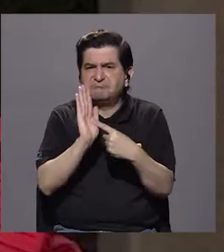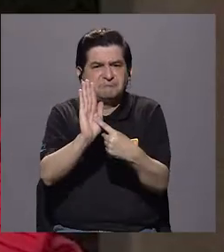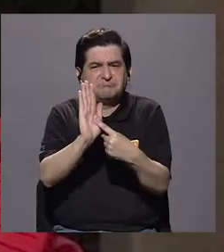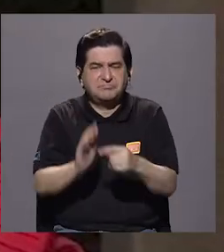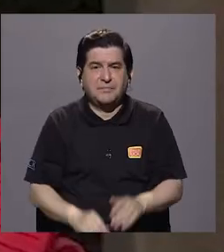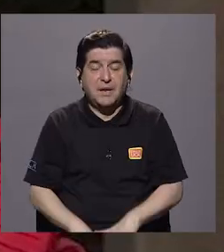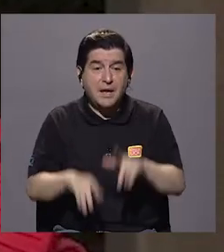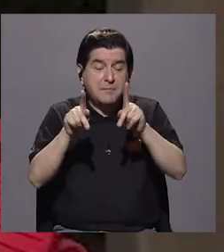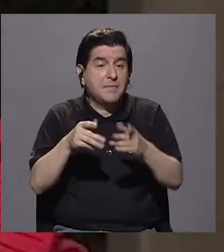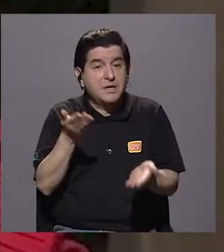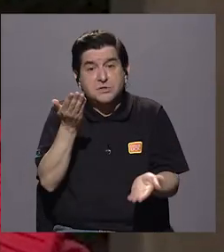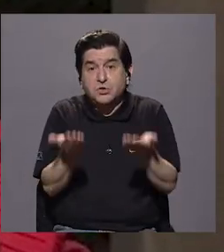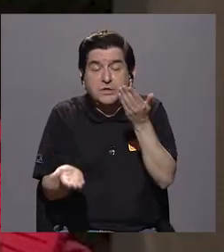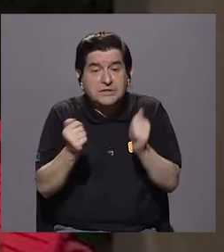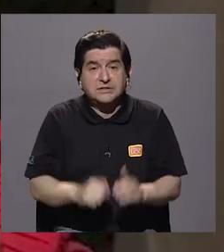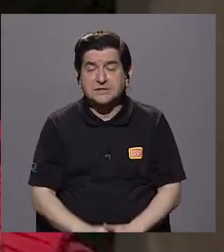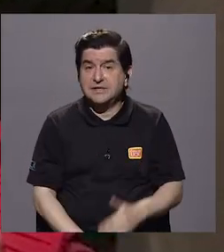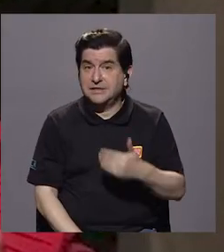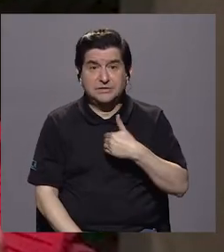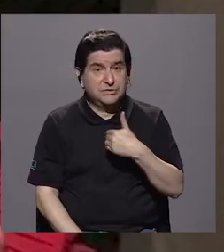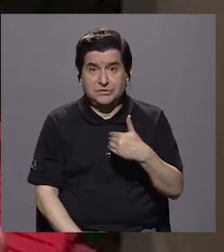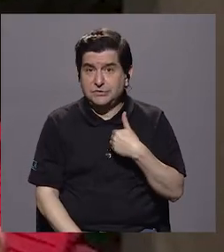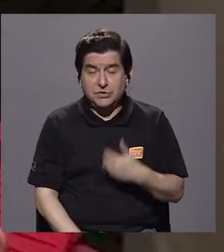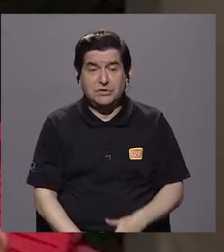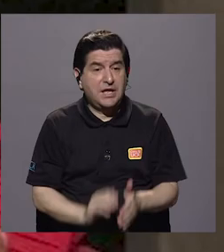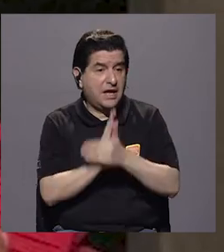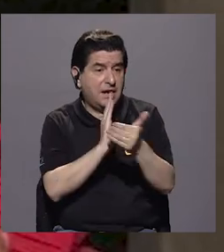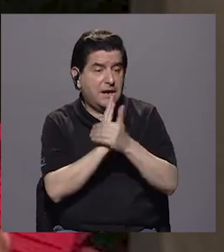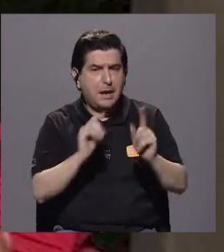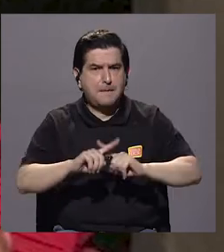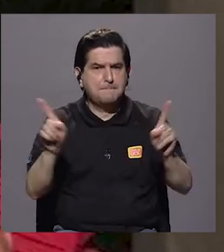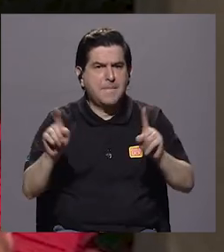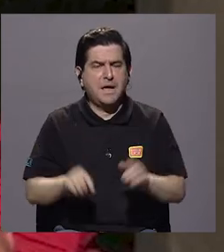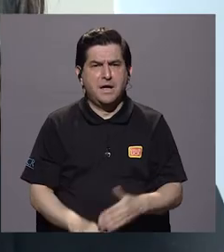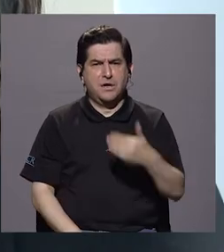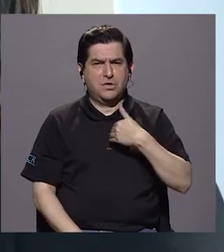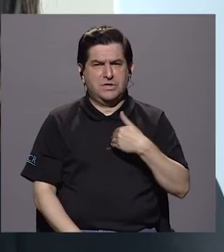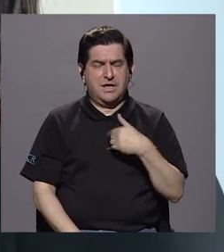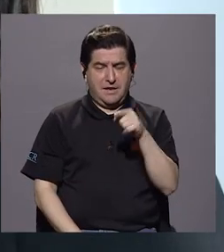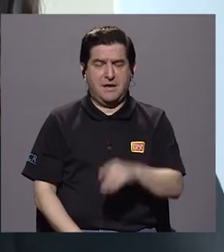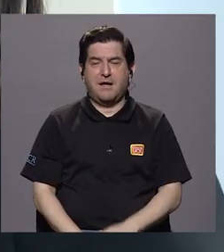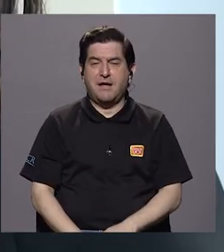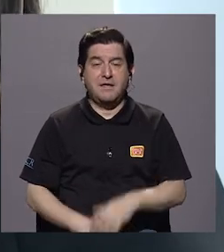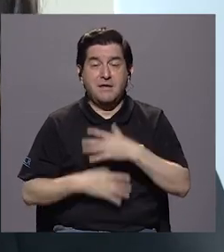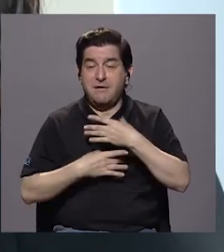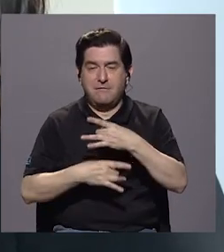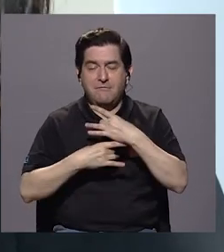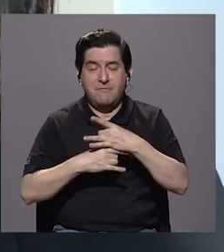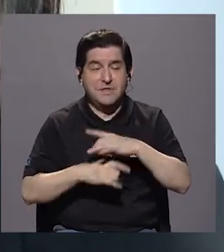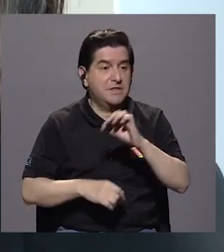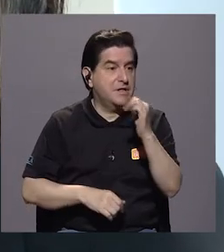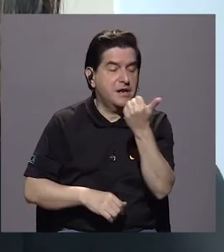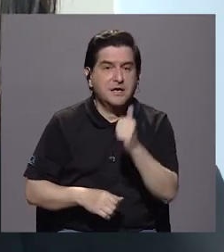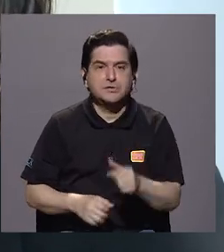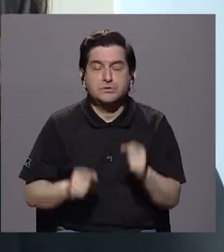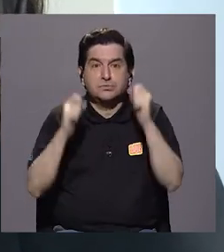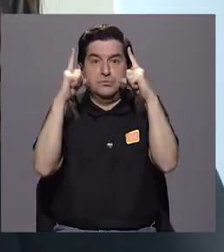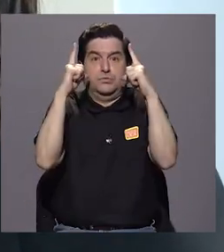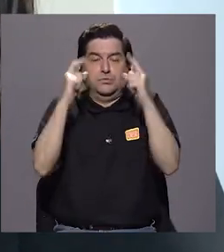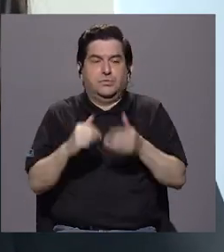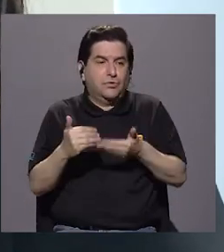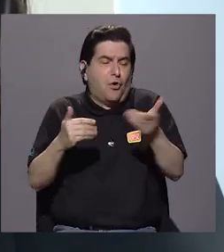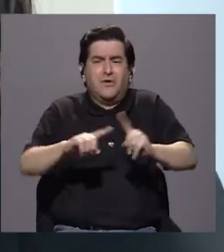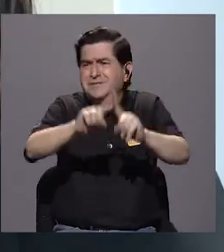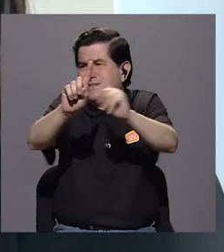Gente que tal vez no tiene tanto talento, pero tiene un carisma increíble. Son muchas cosas.